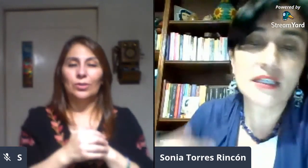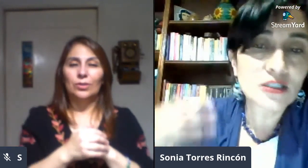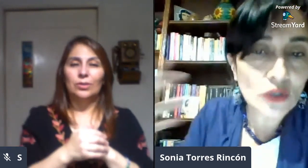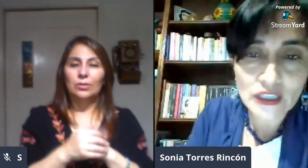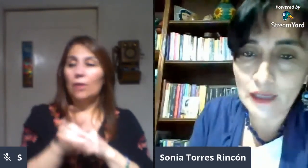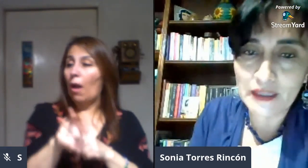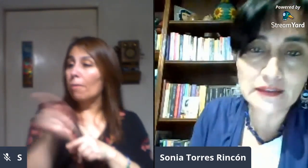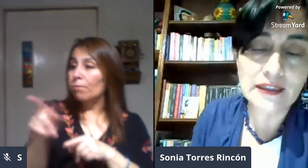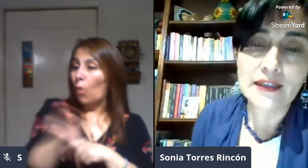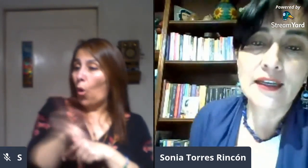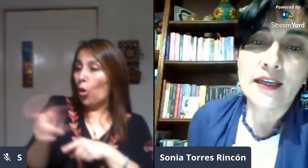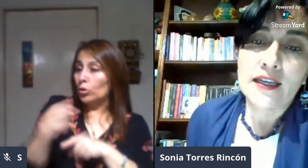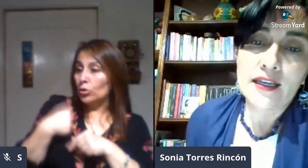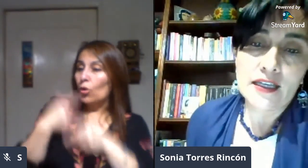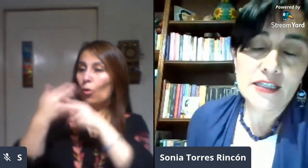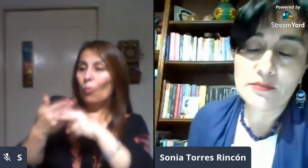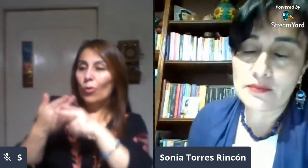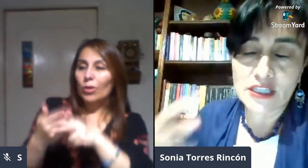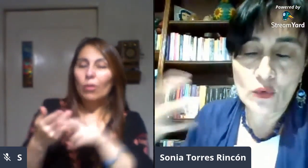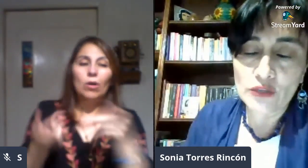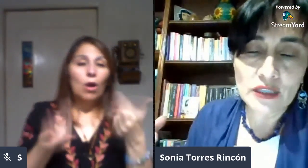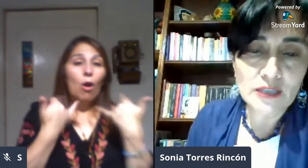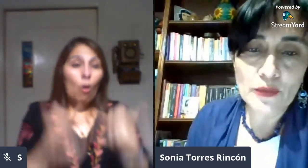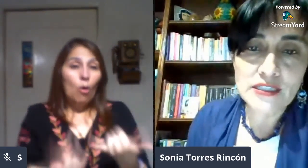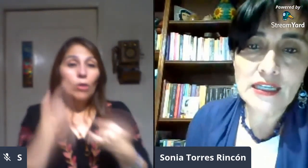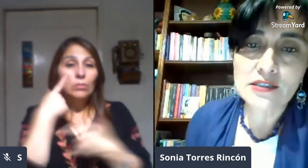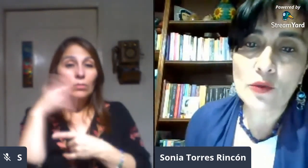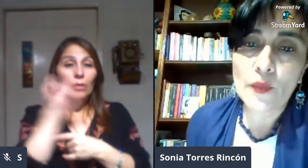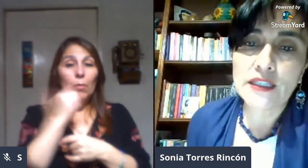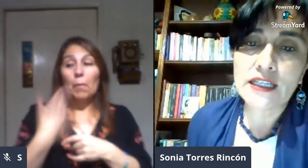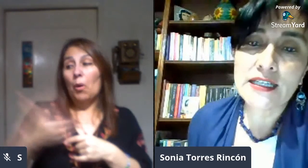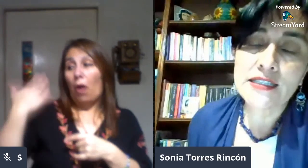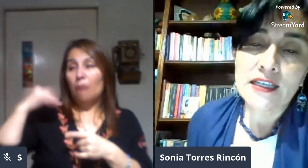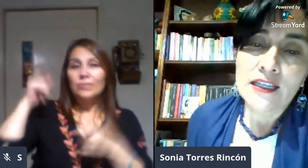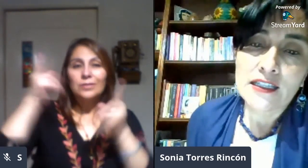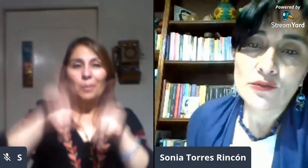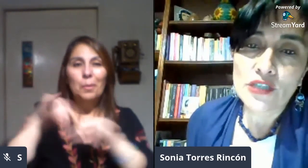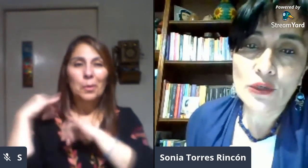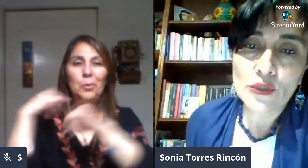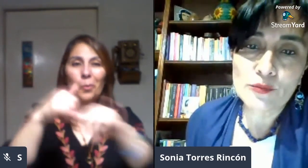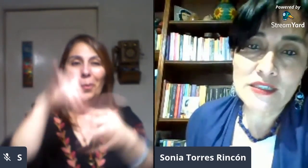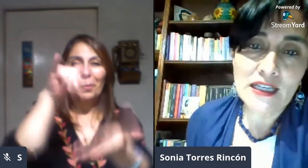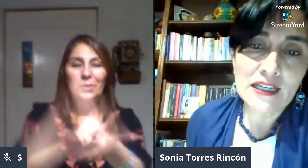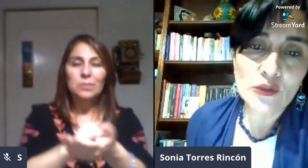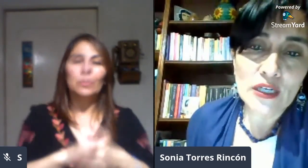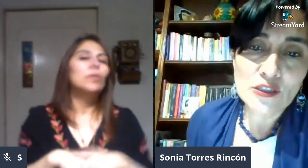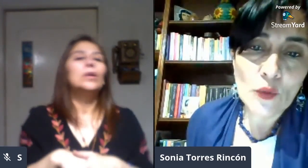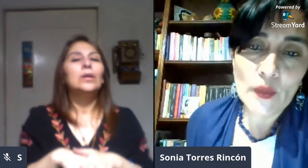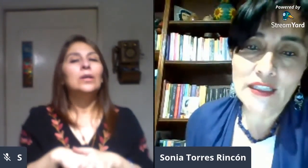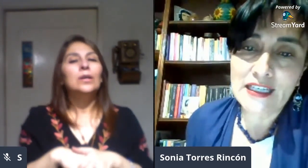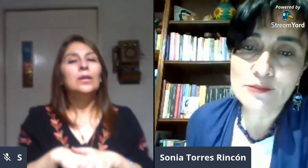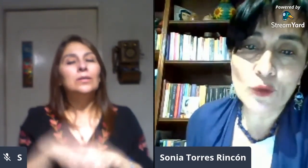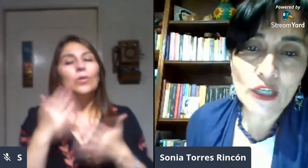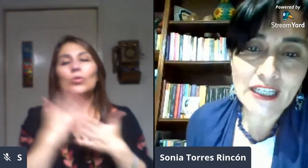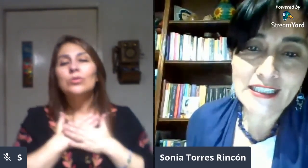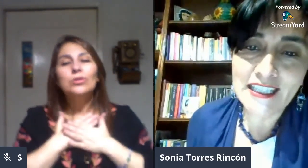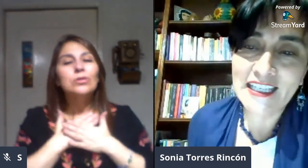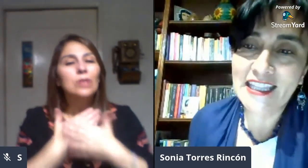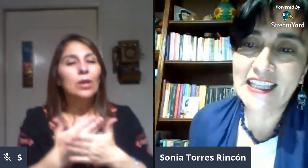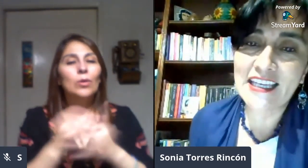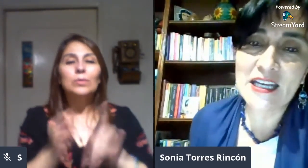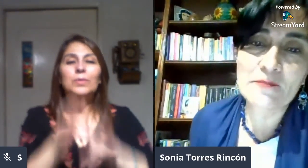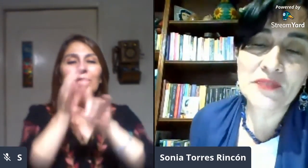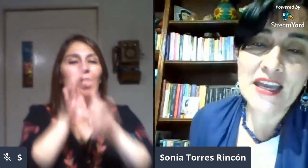pero también históricamente, y recuerdo aquí pues a las compañeras, y un saludo especial a todas las compañeras